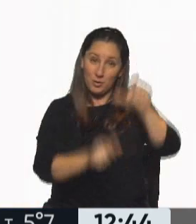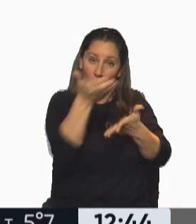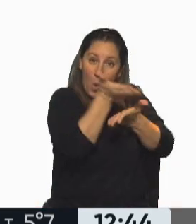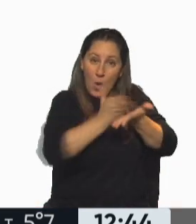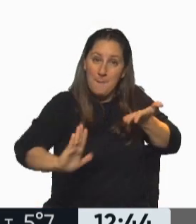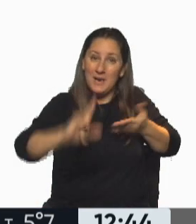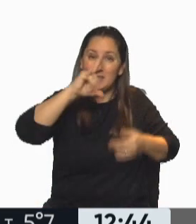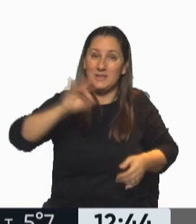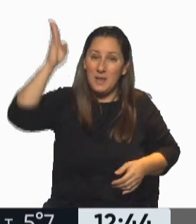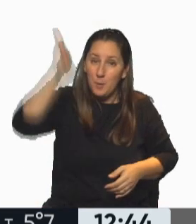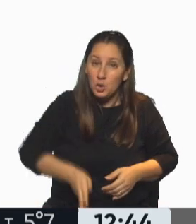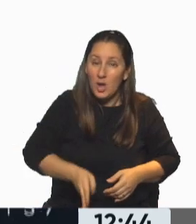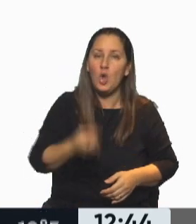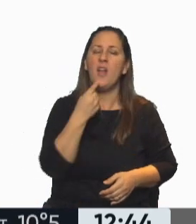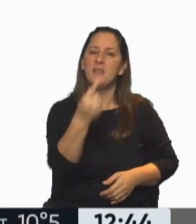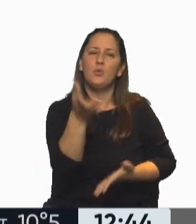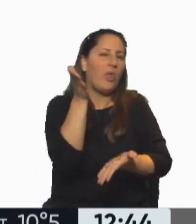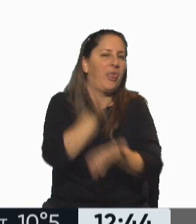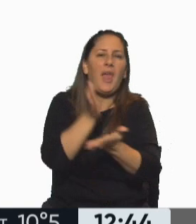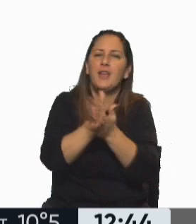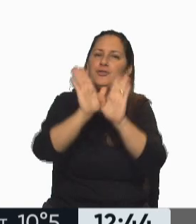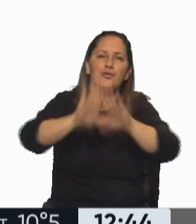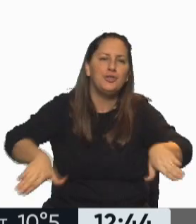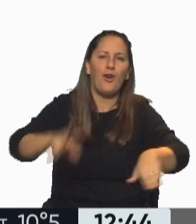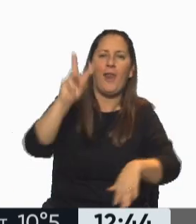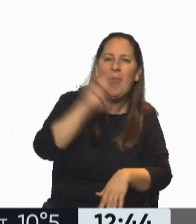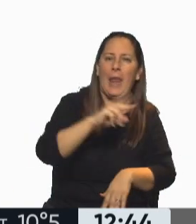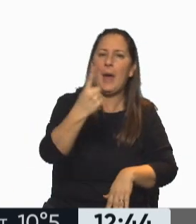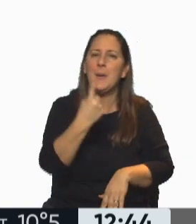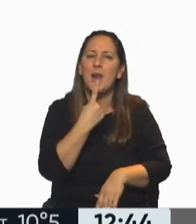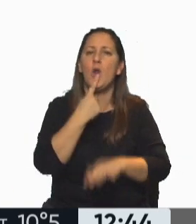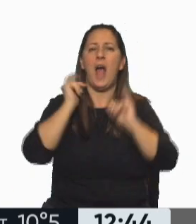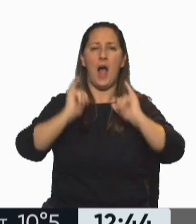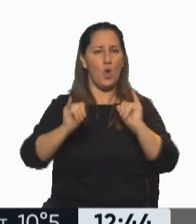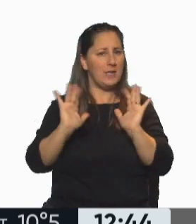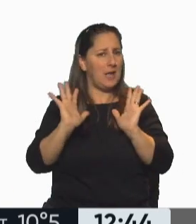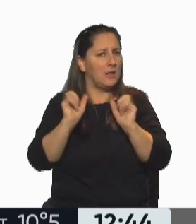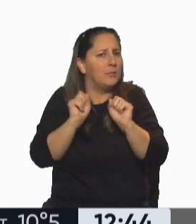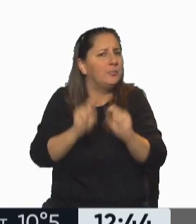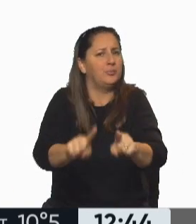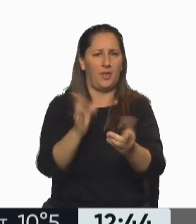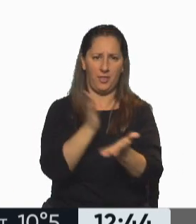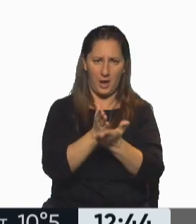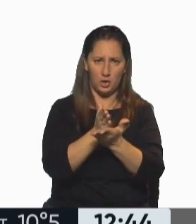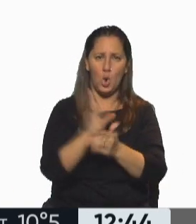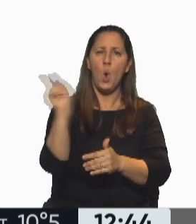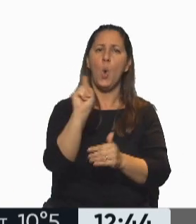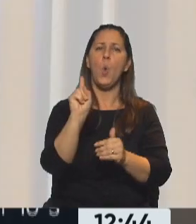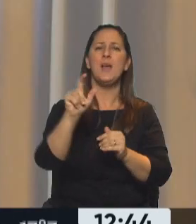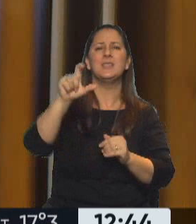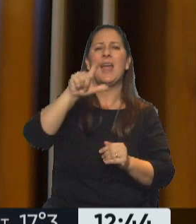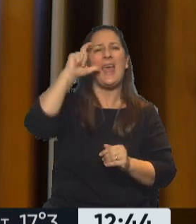respondieron sostienen que es un derecho de los niños, niñas y adolescentes a tener educación sexual. Entonces, no se trata solo de apoyar la